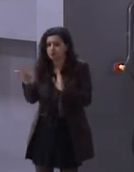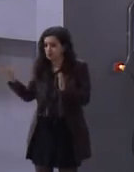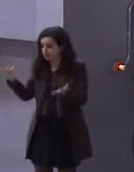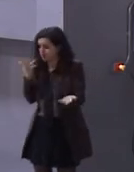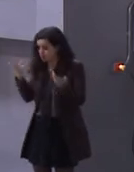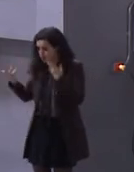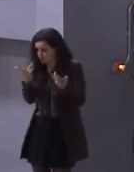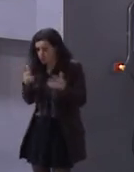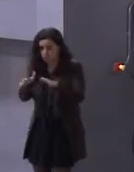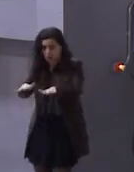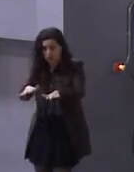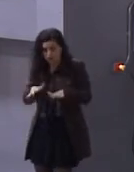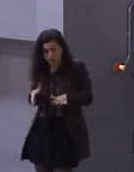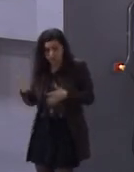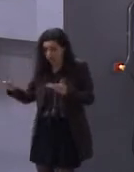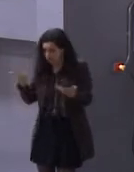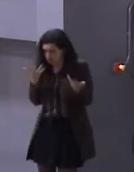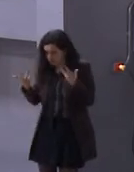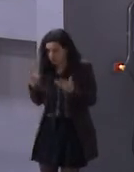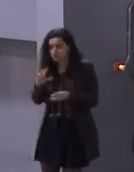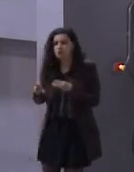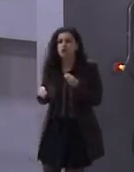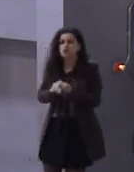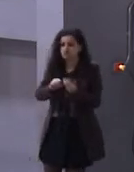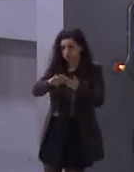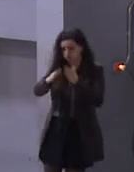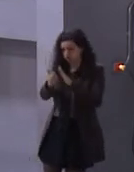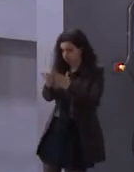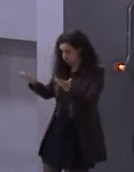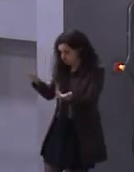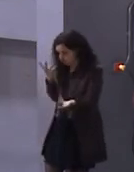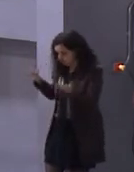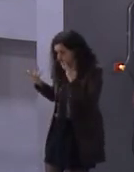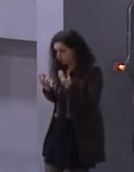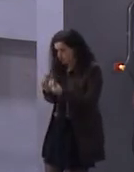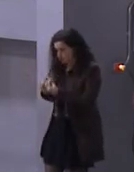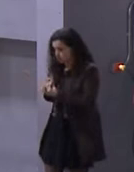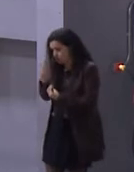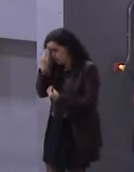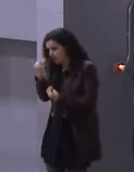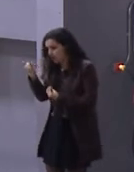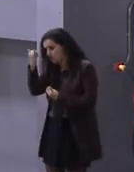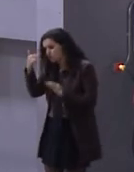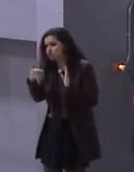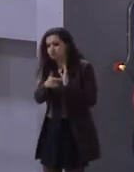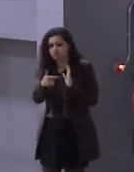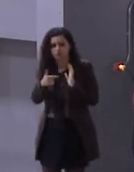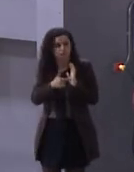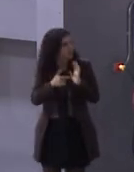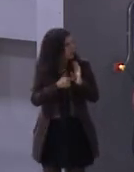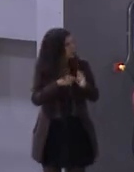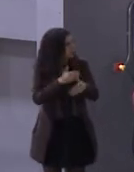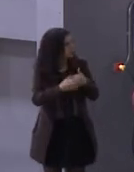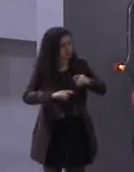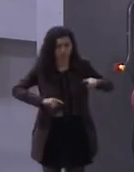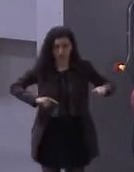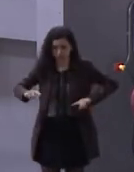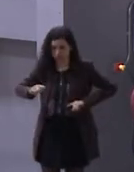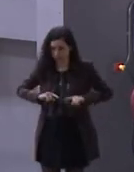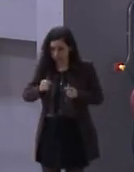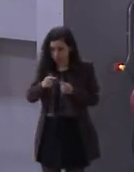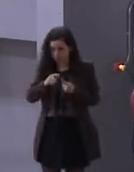hacer las asambleas, de escuchar la comunidad, el Consejo Académico expidió los actos administrativos que